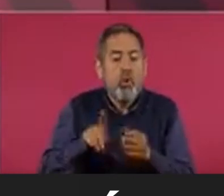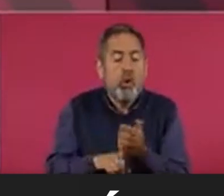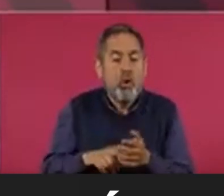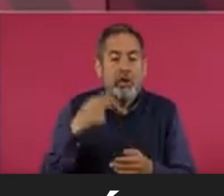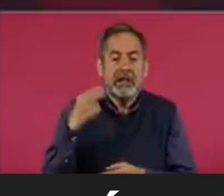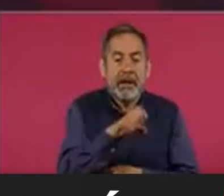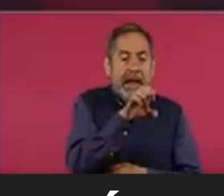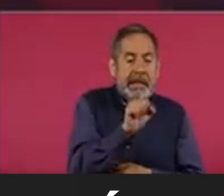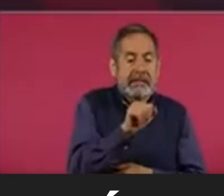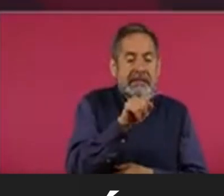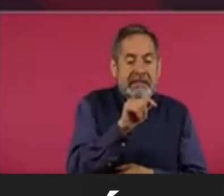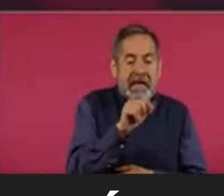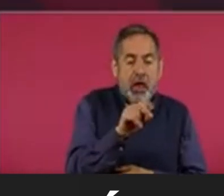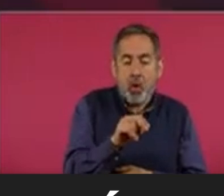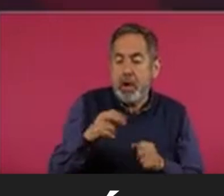Nacional en México.